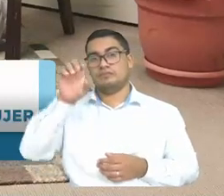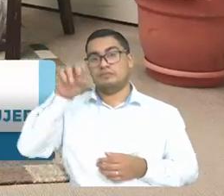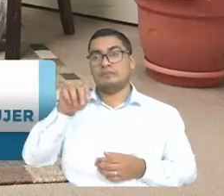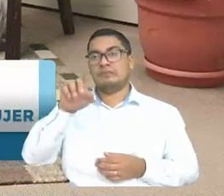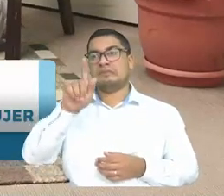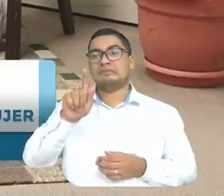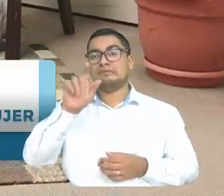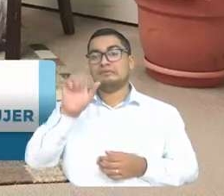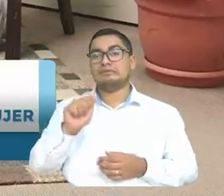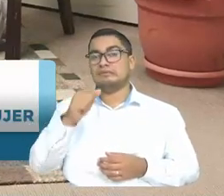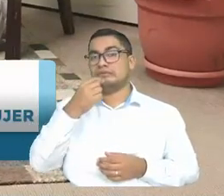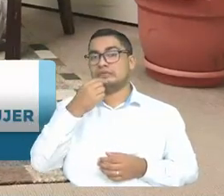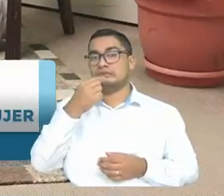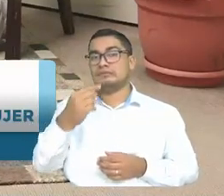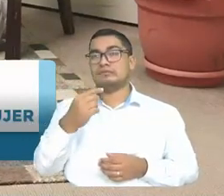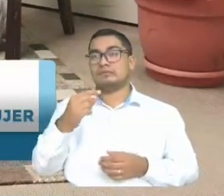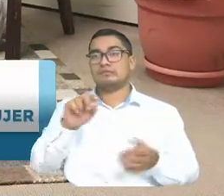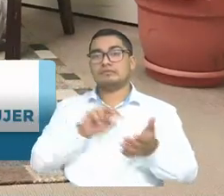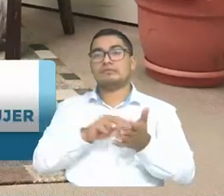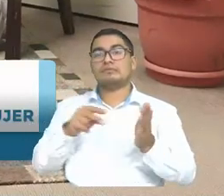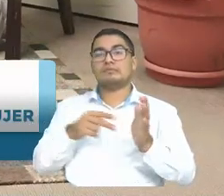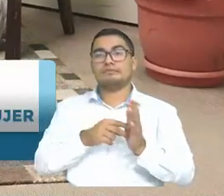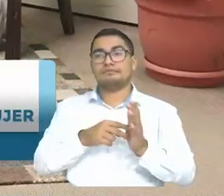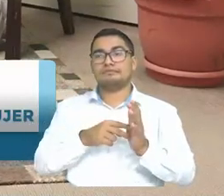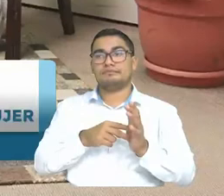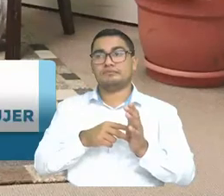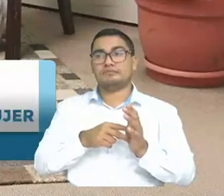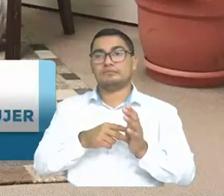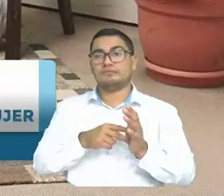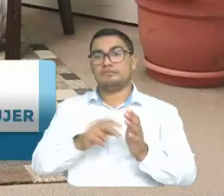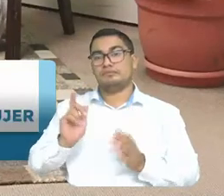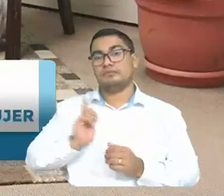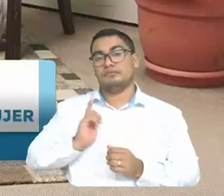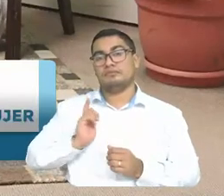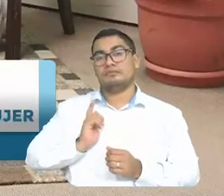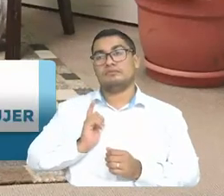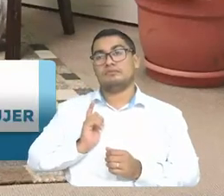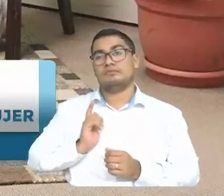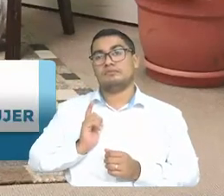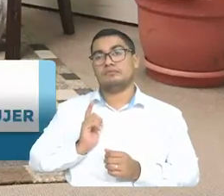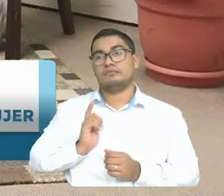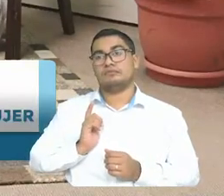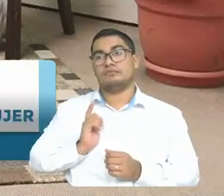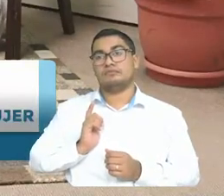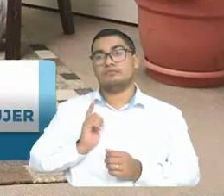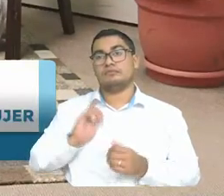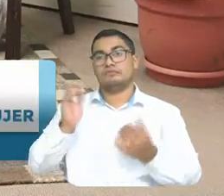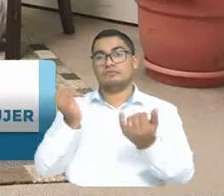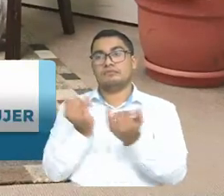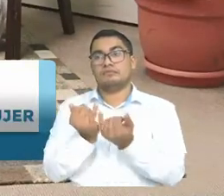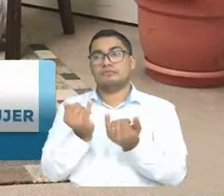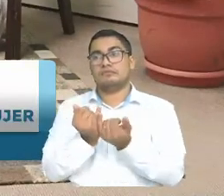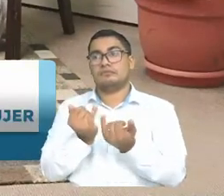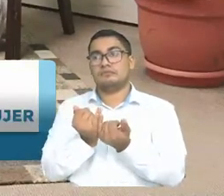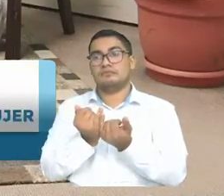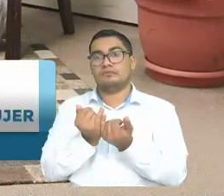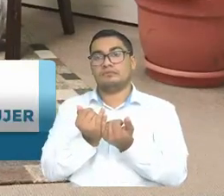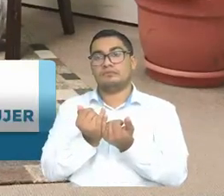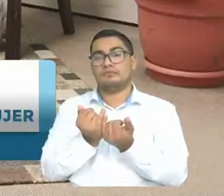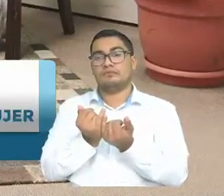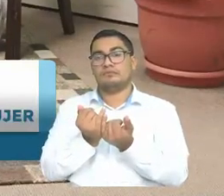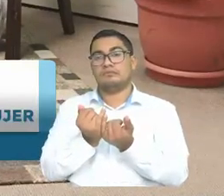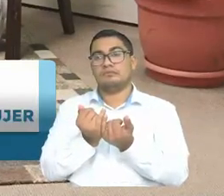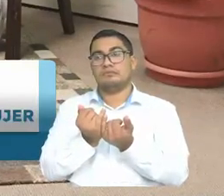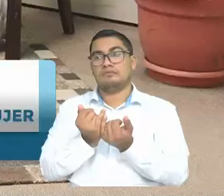¿verdad? La placenta, entonces ella empieza a tener como raíces, empieza como a desprender, como cuando